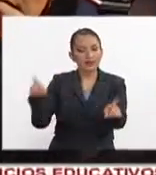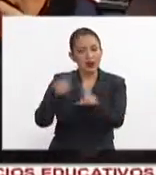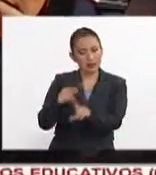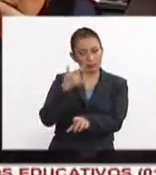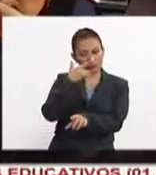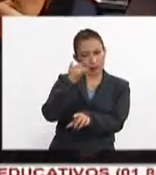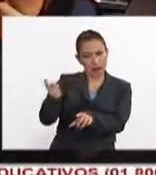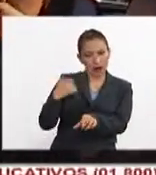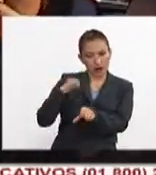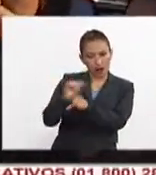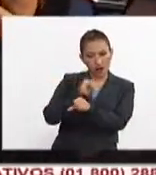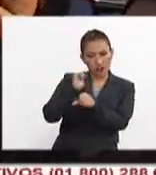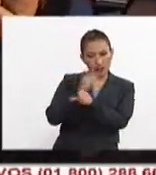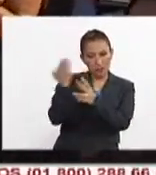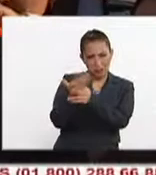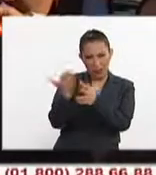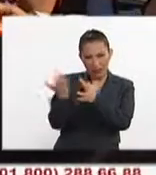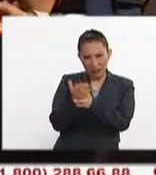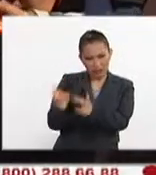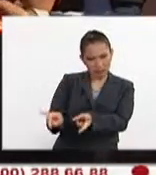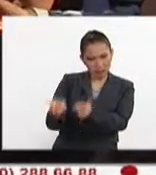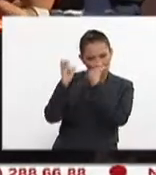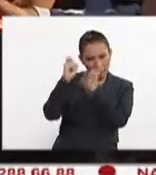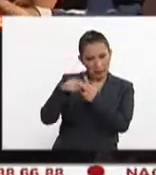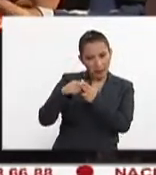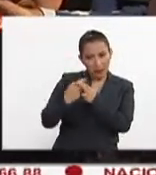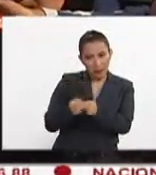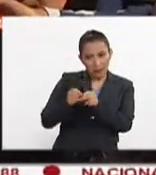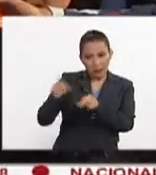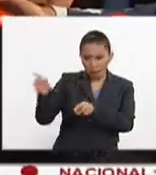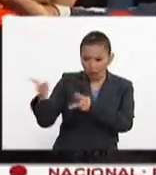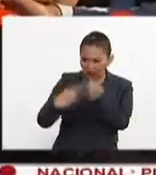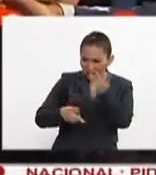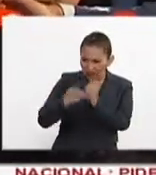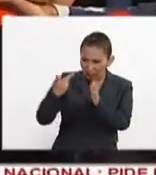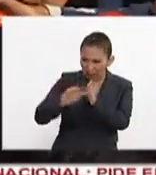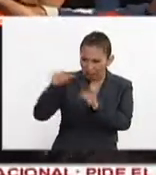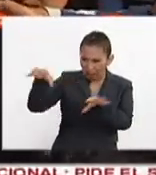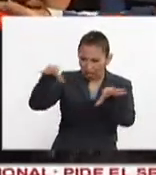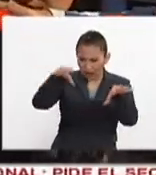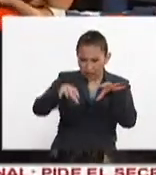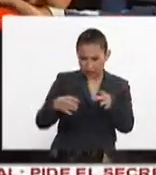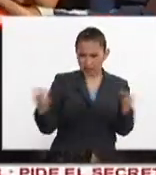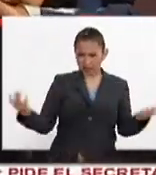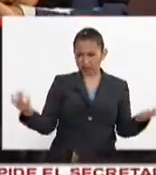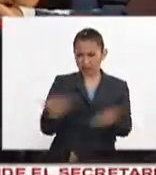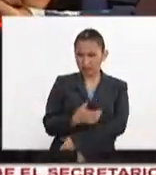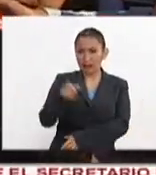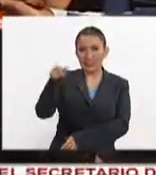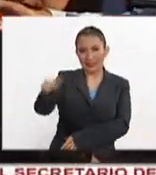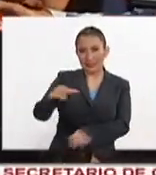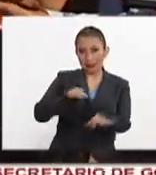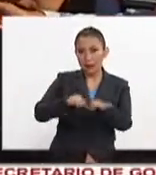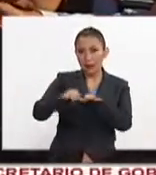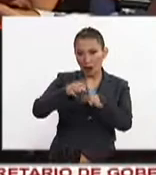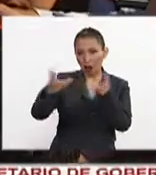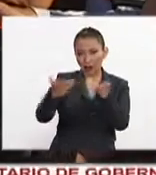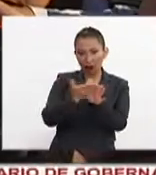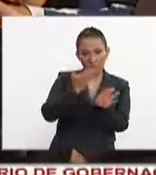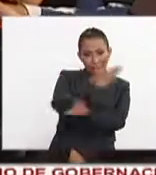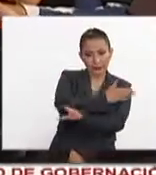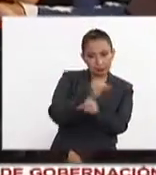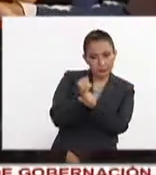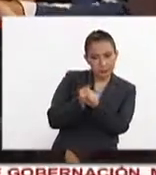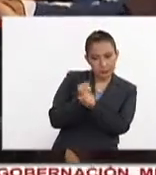de autopartes, de vehículos y que comenzaron a proliferar ahí por la zona. En el trabajo que se hizo